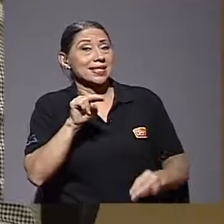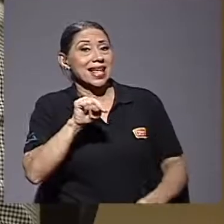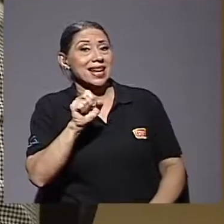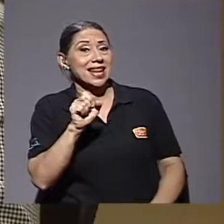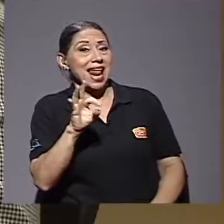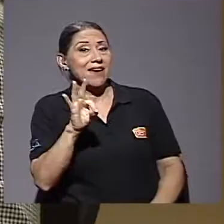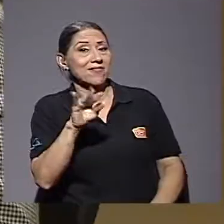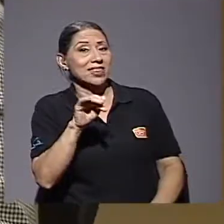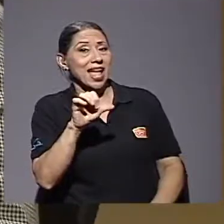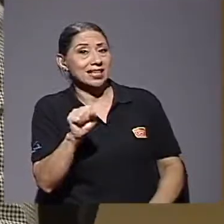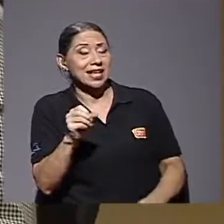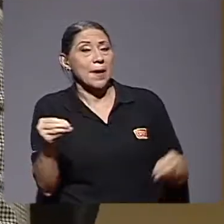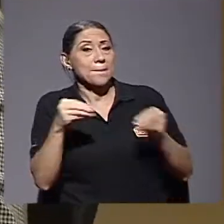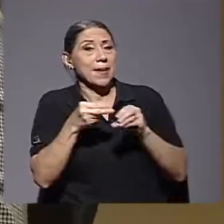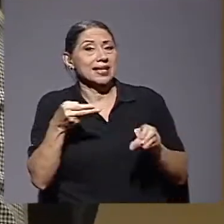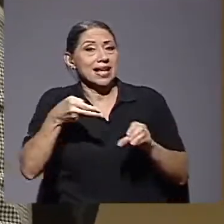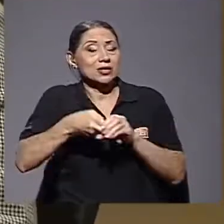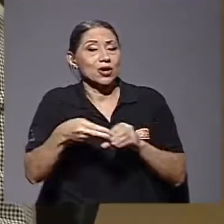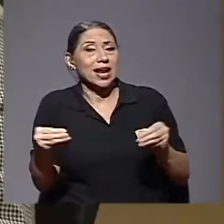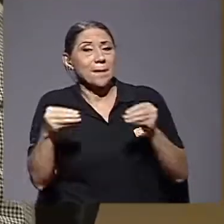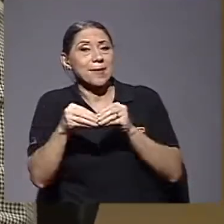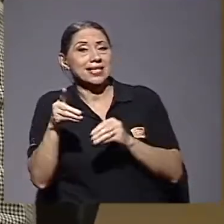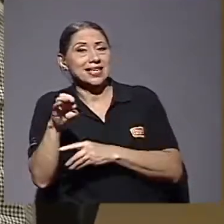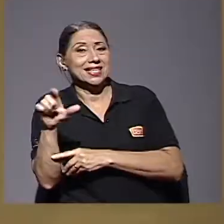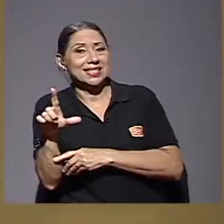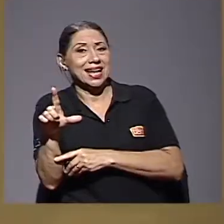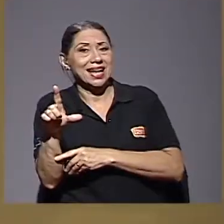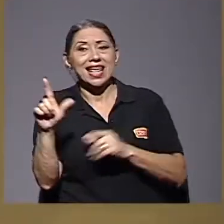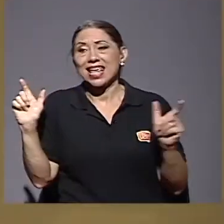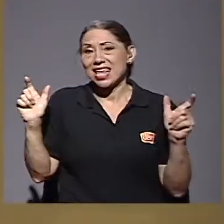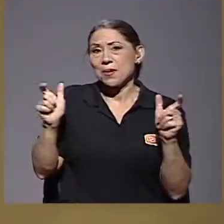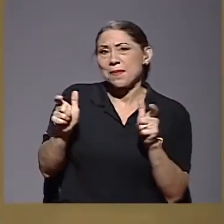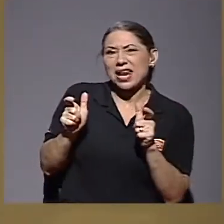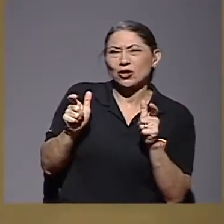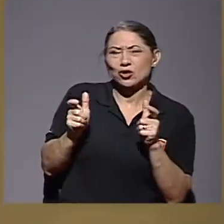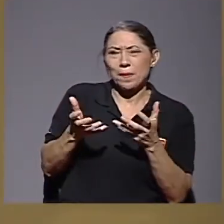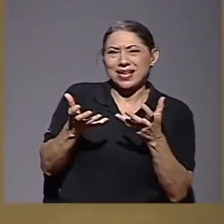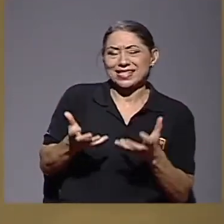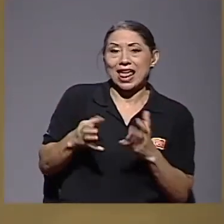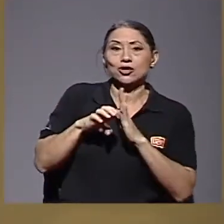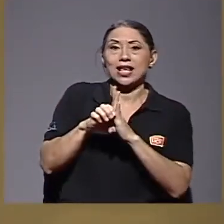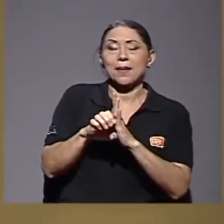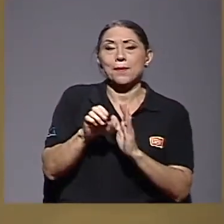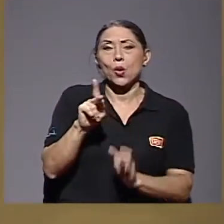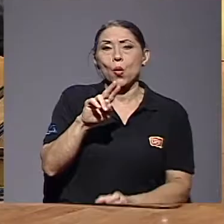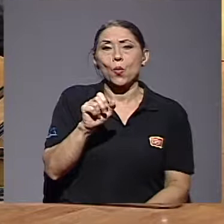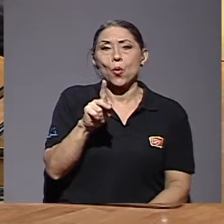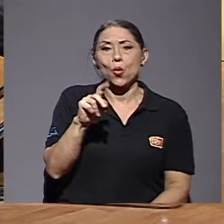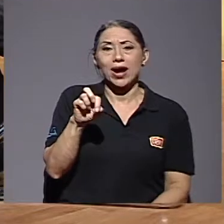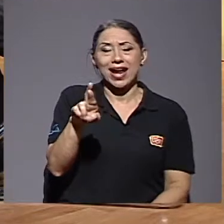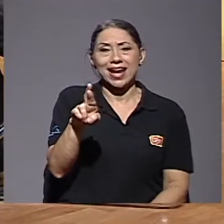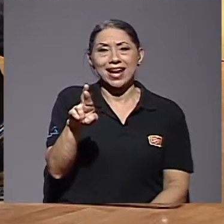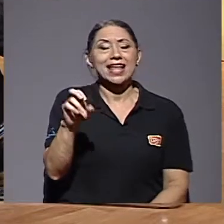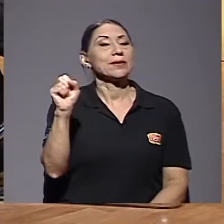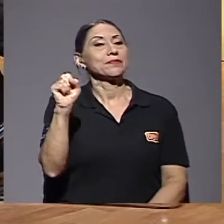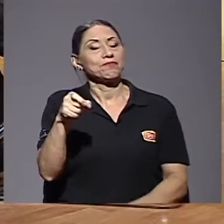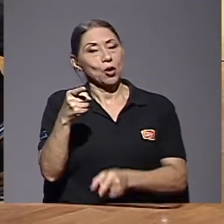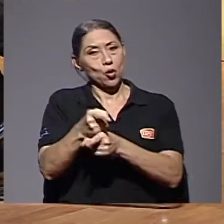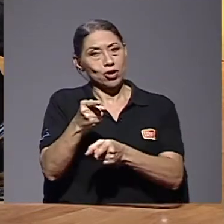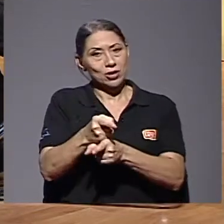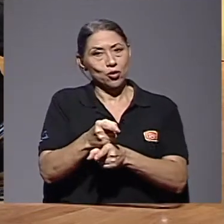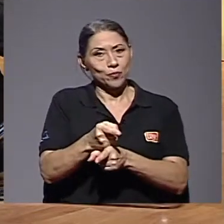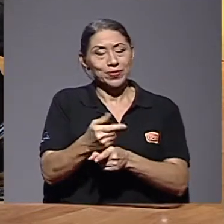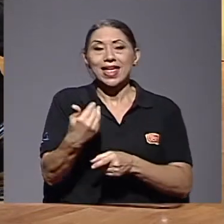más gasolinas y diésel y jet fuel. Y menos productos pesados como el búnker o tiene en su gasóleo. Sí, correcto. Tiene menos